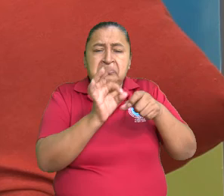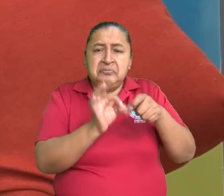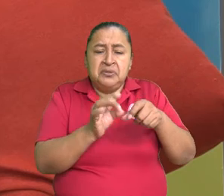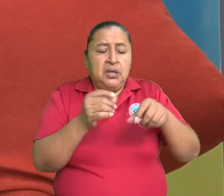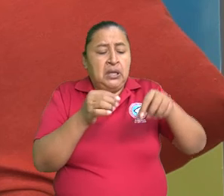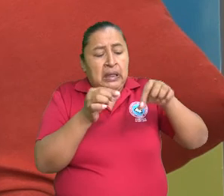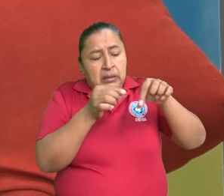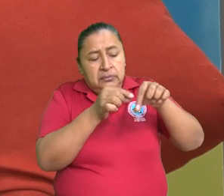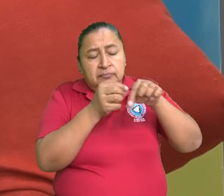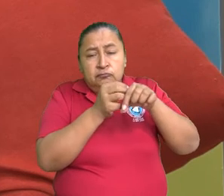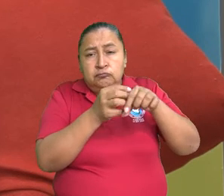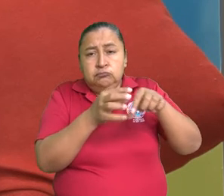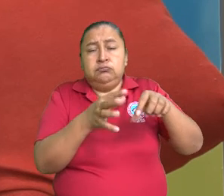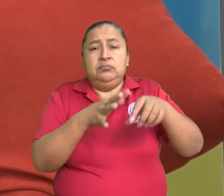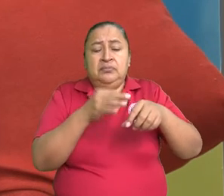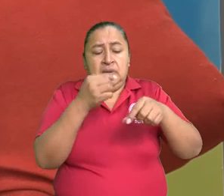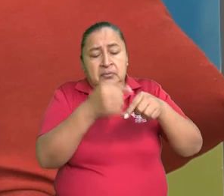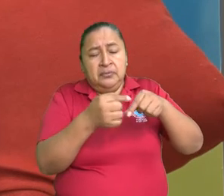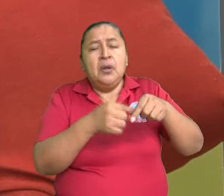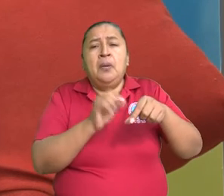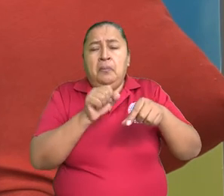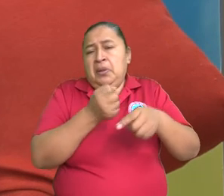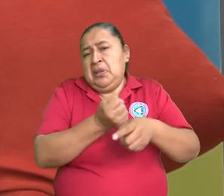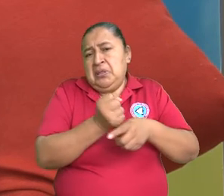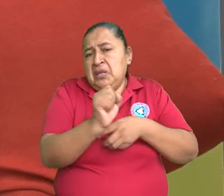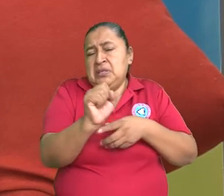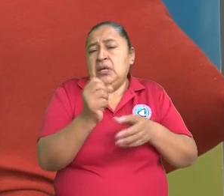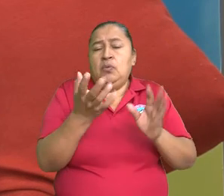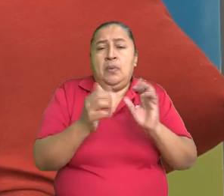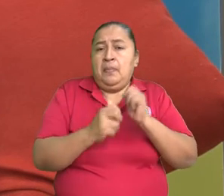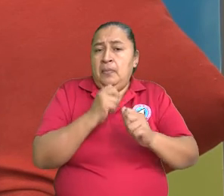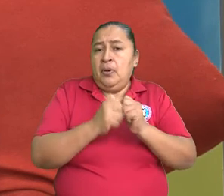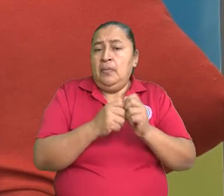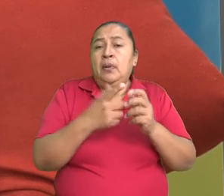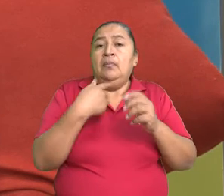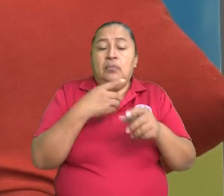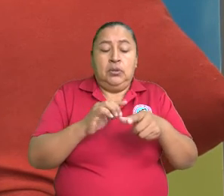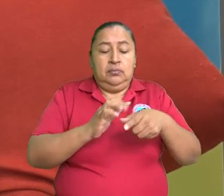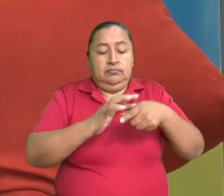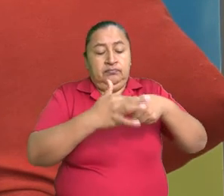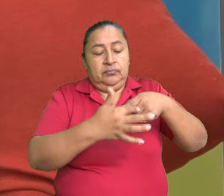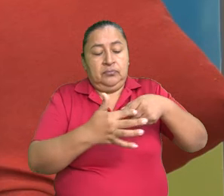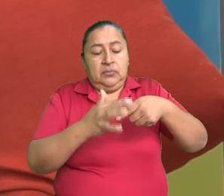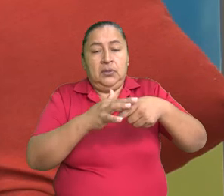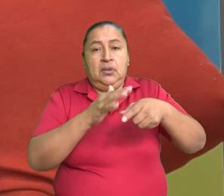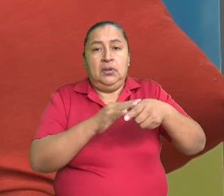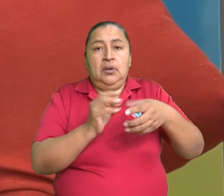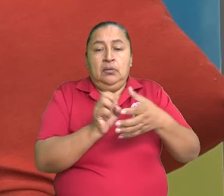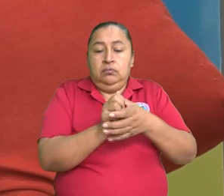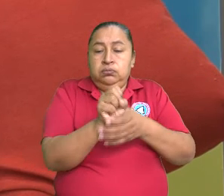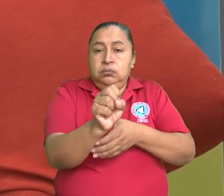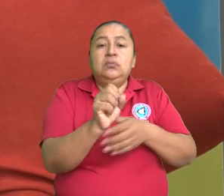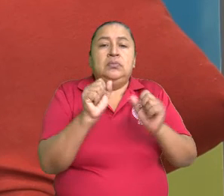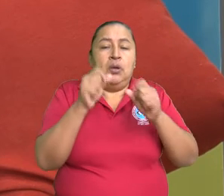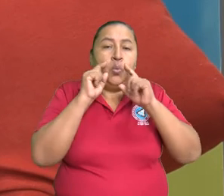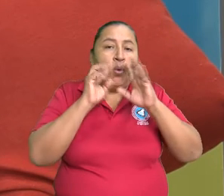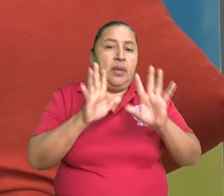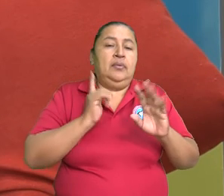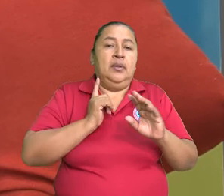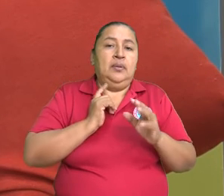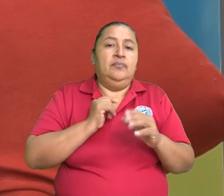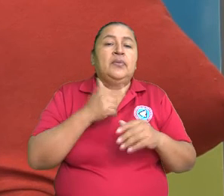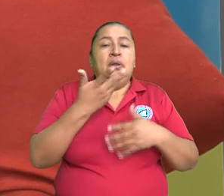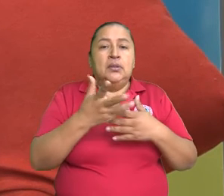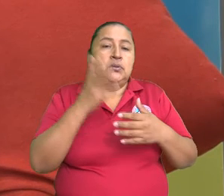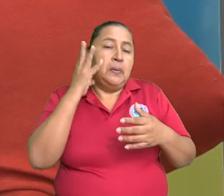la vía y es externo, el niño puede nacer y no hay ningún problema porque están en su bolsita y entonces ellos están protegidos. Eso